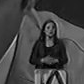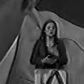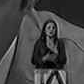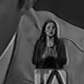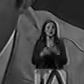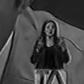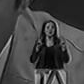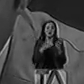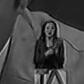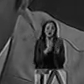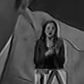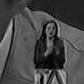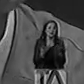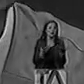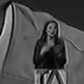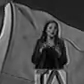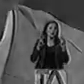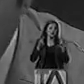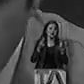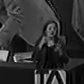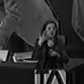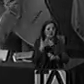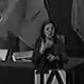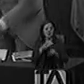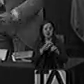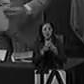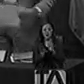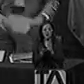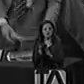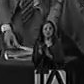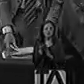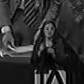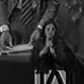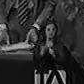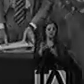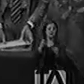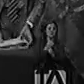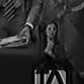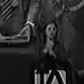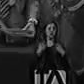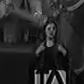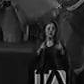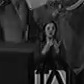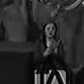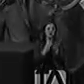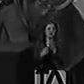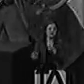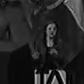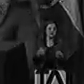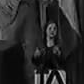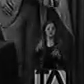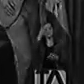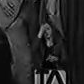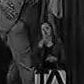de subsidios, explicó que aún no hay una fecha definida, pues primero deberán realizar un debate interno para definir posturas. En Quito, María Gracia.